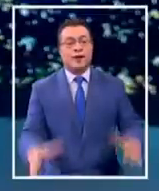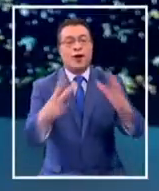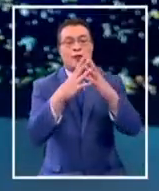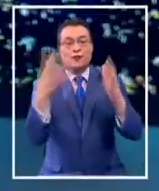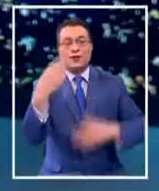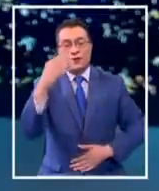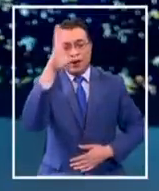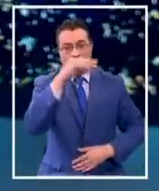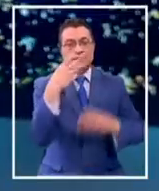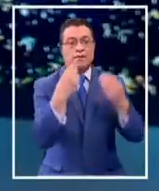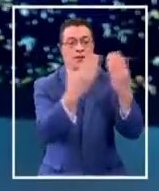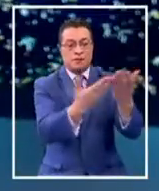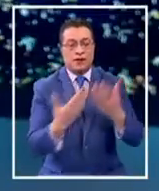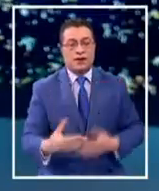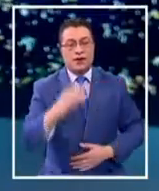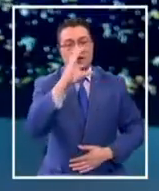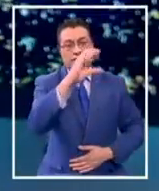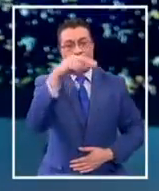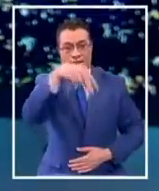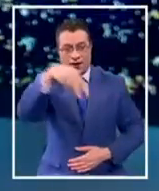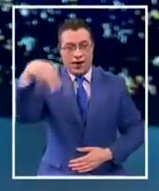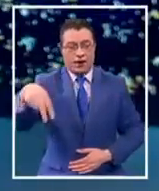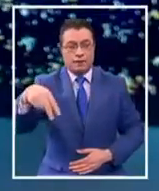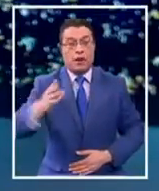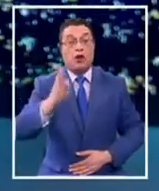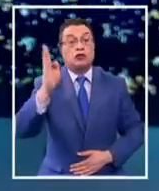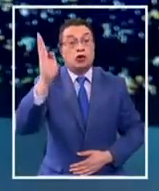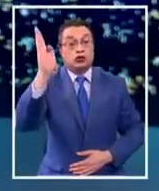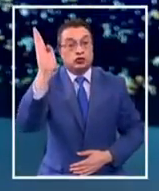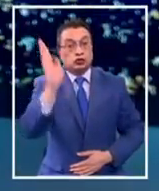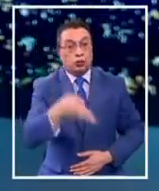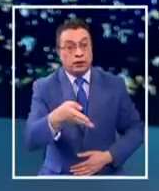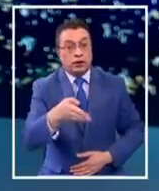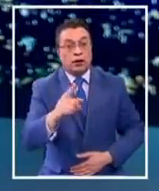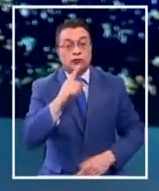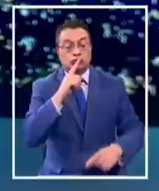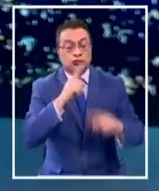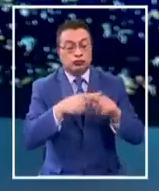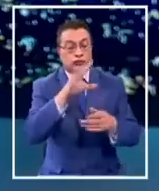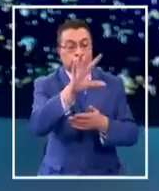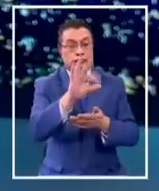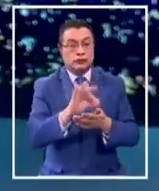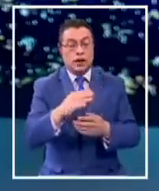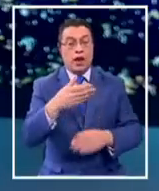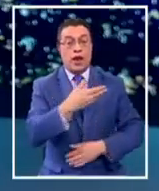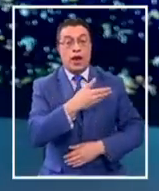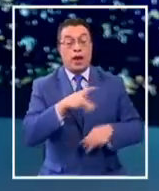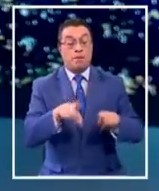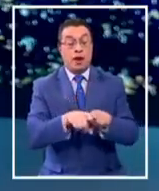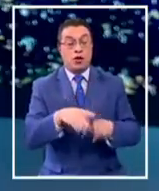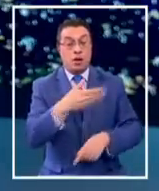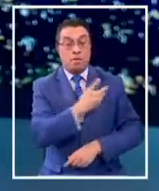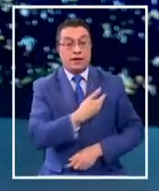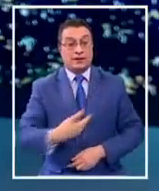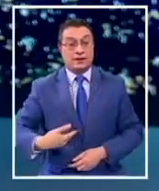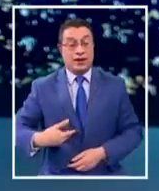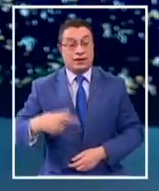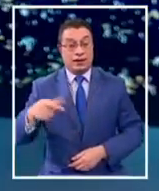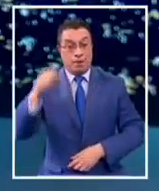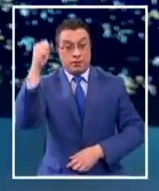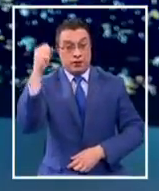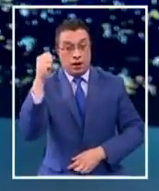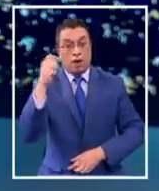Muy buenas noches, bienvenidos a CNN Prime. Suspendido. El nombramiento del hermano del presidente como embajador en Argentina